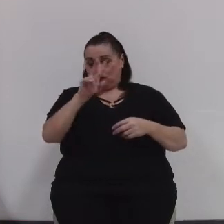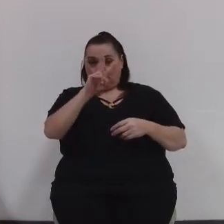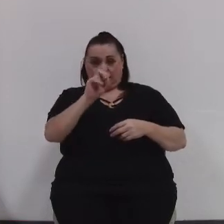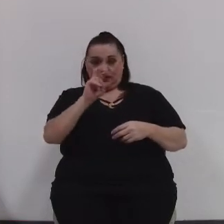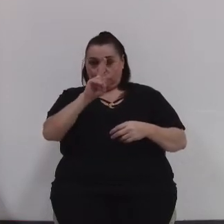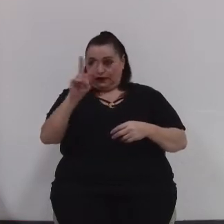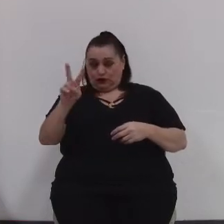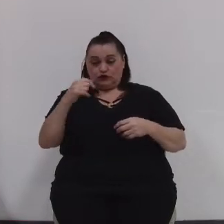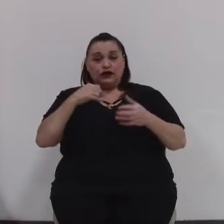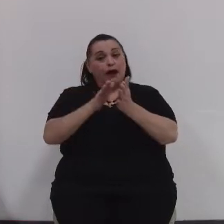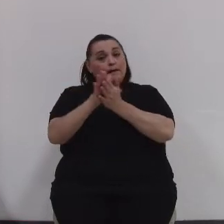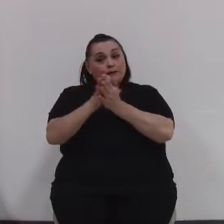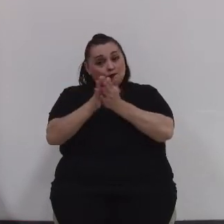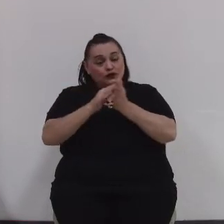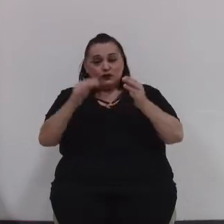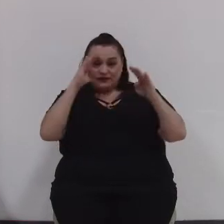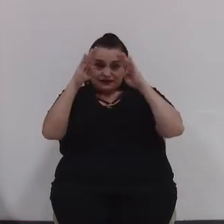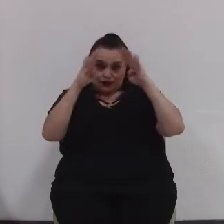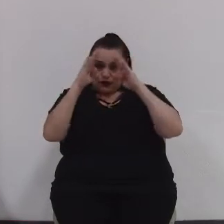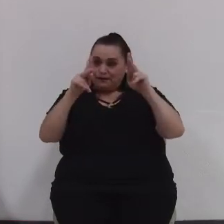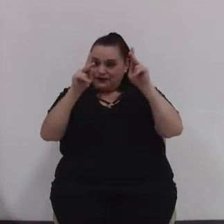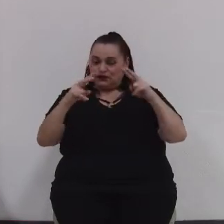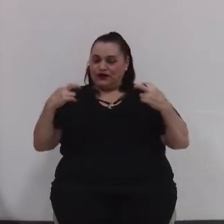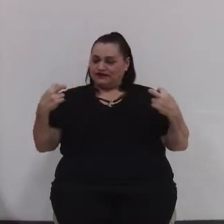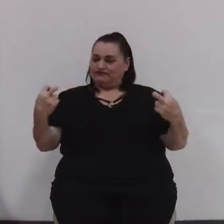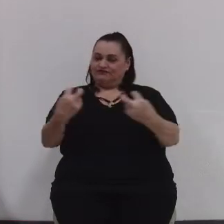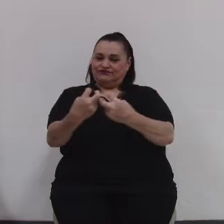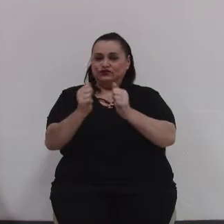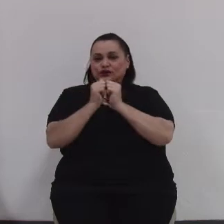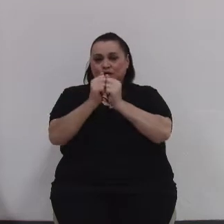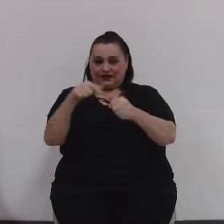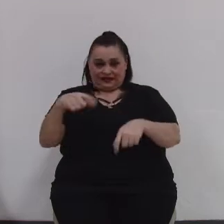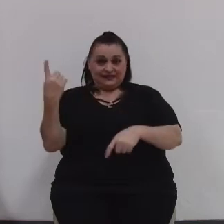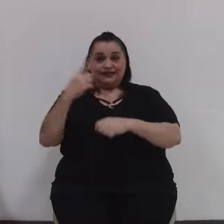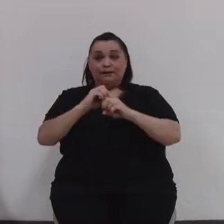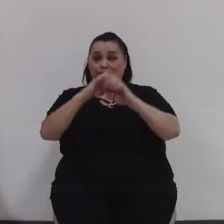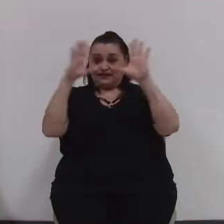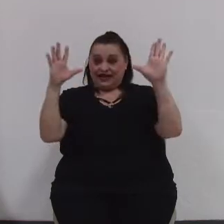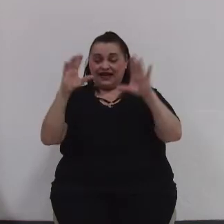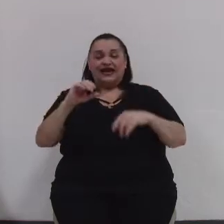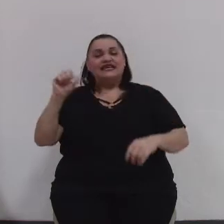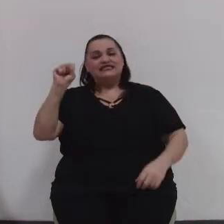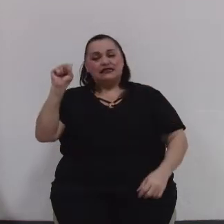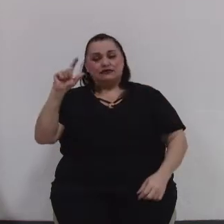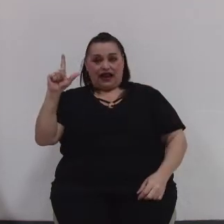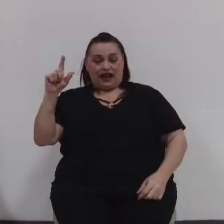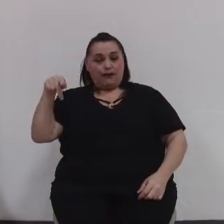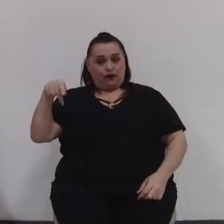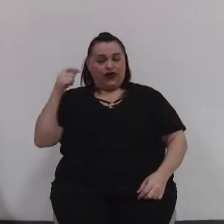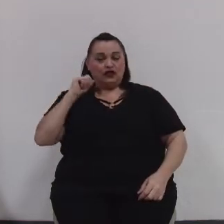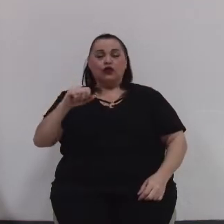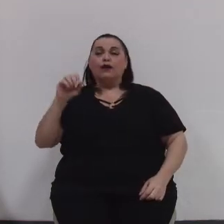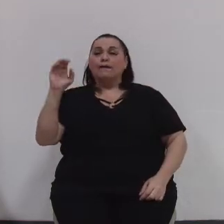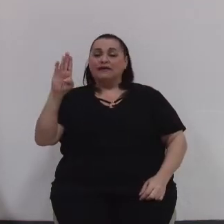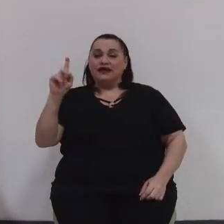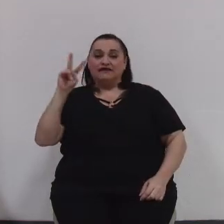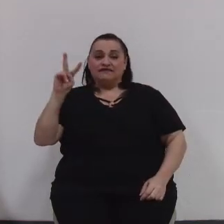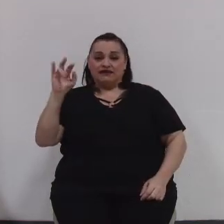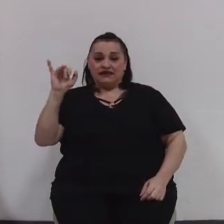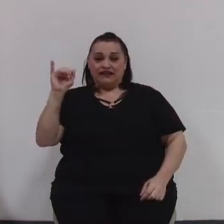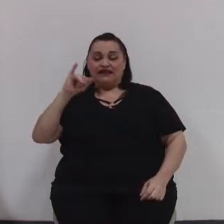para saludar a las personas panelistas que nos acompañan esta mañana, doña Silvia Lara Povedano, doña Abril Gordienco López y